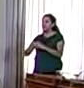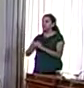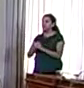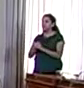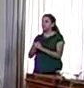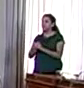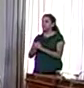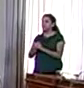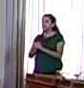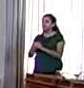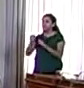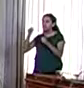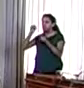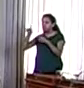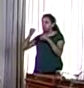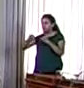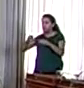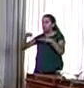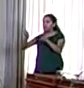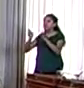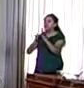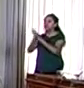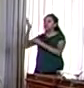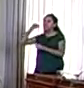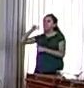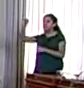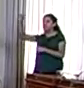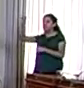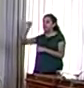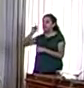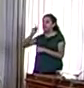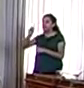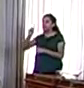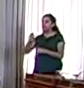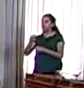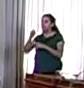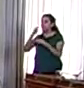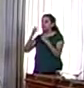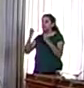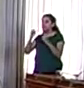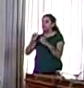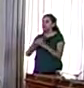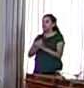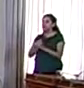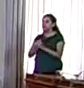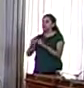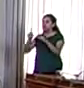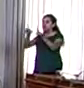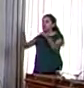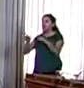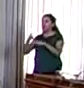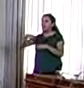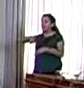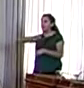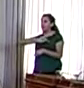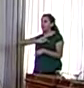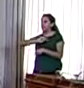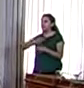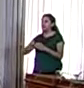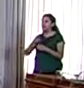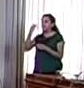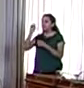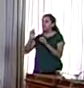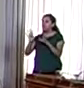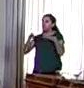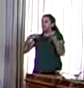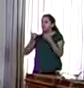Wells, y autorizó su viaje del 21 al 25 de mayo del año en curso a la ciudad de Madrid, España, para su